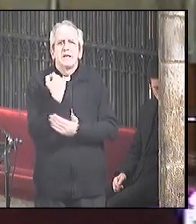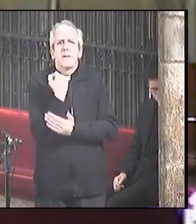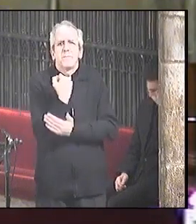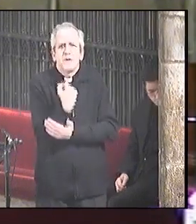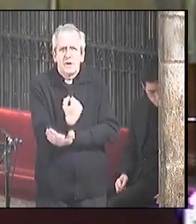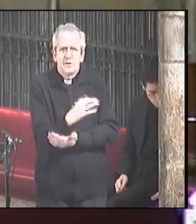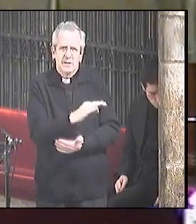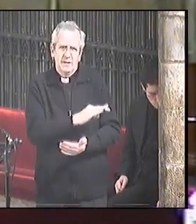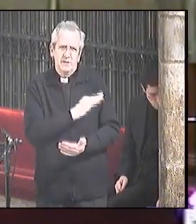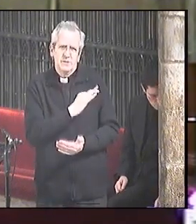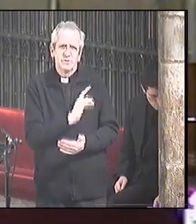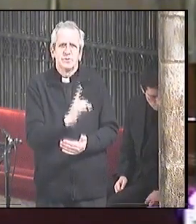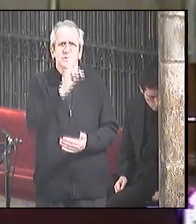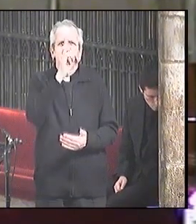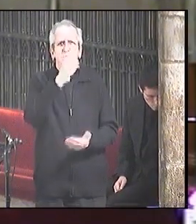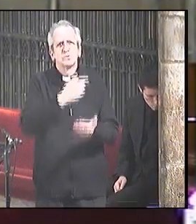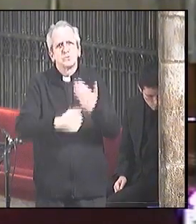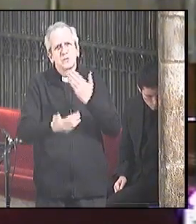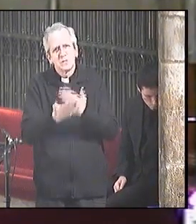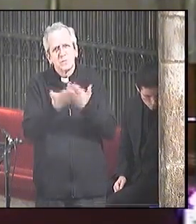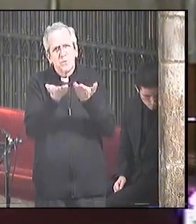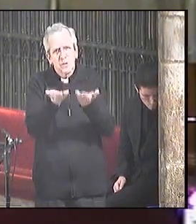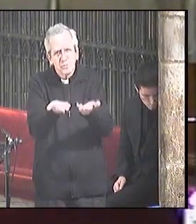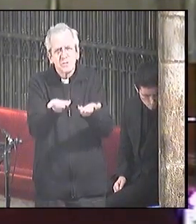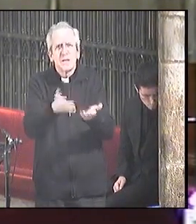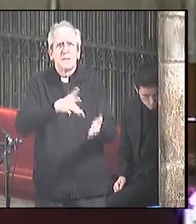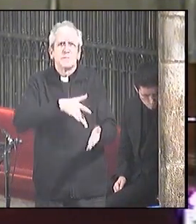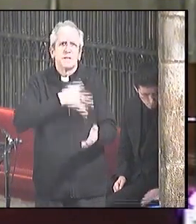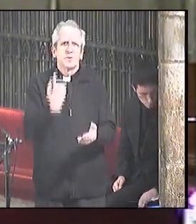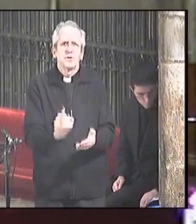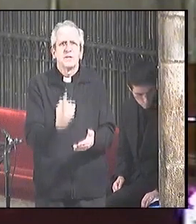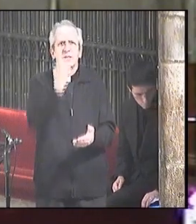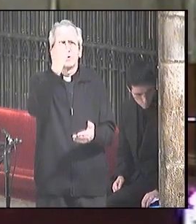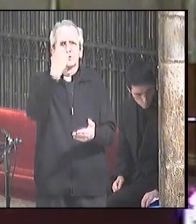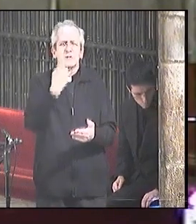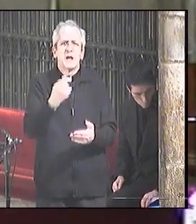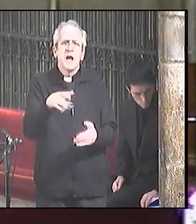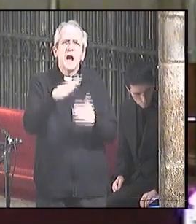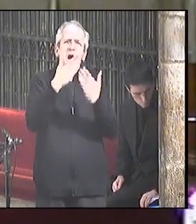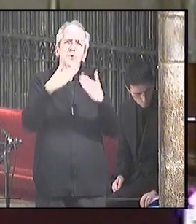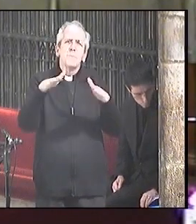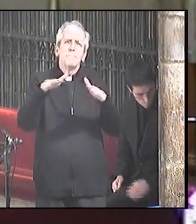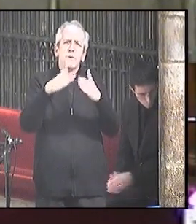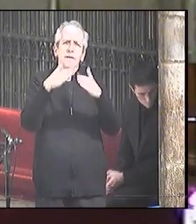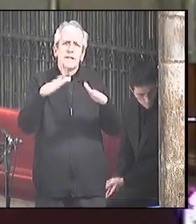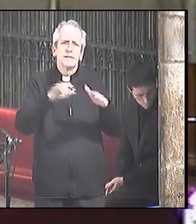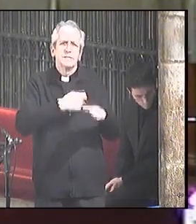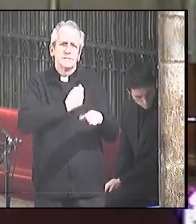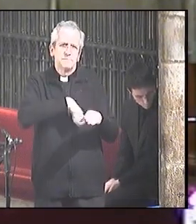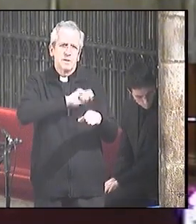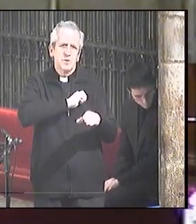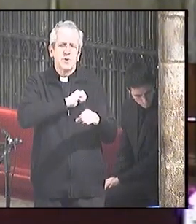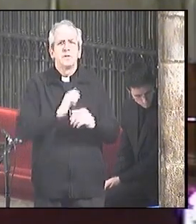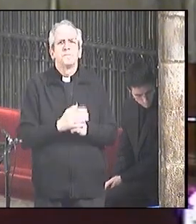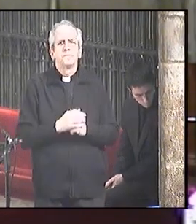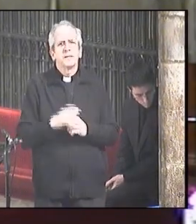el Señor y si de verdad los ponemos nosotros en las manos del Señor. Hay un poeta español